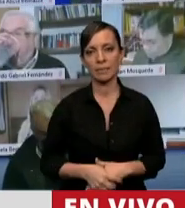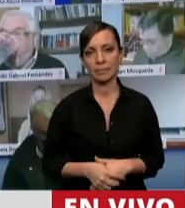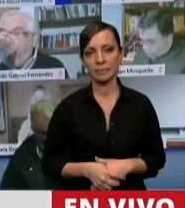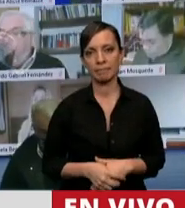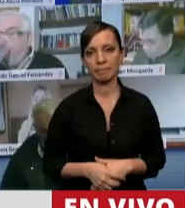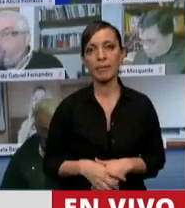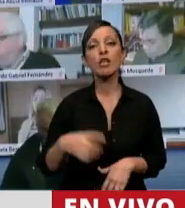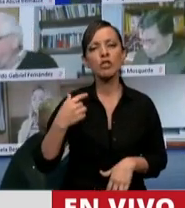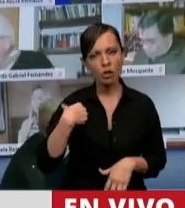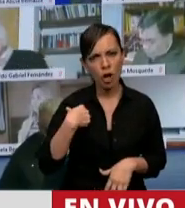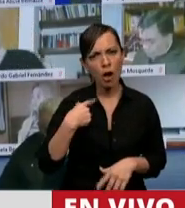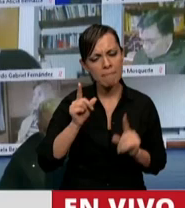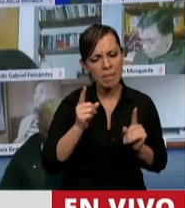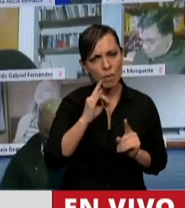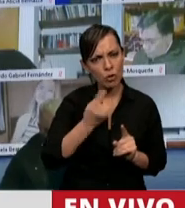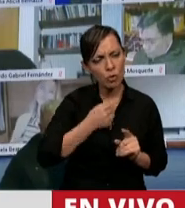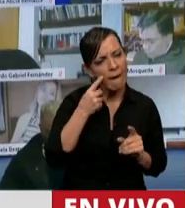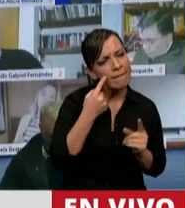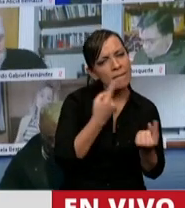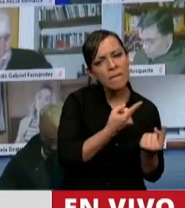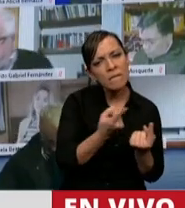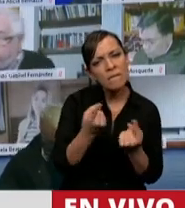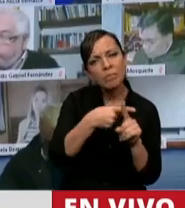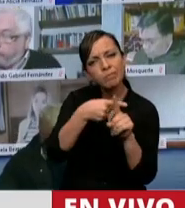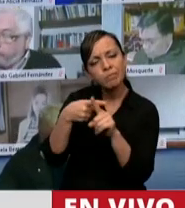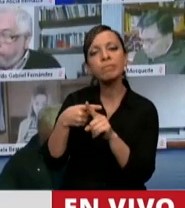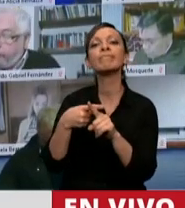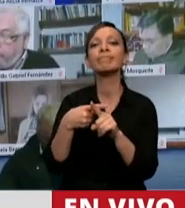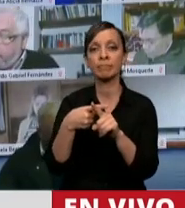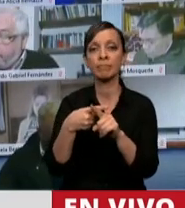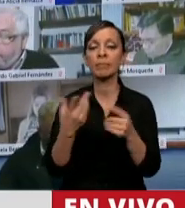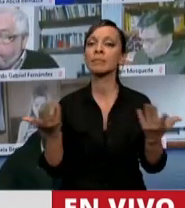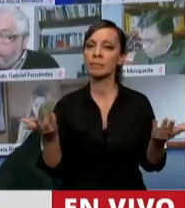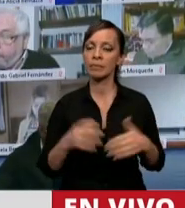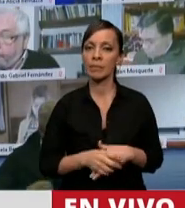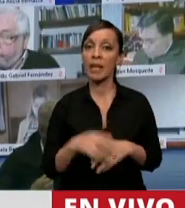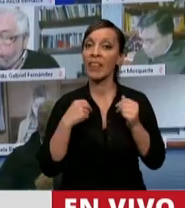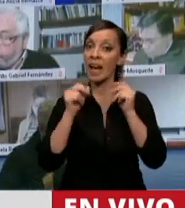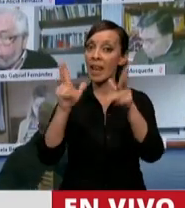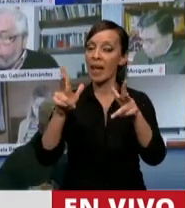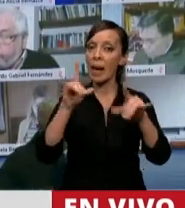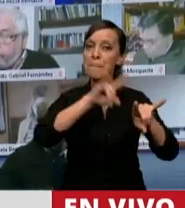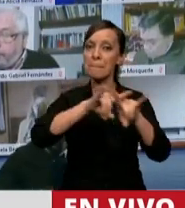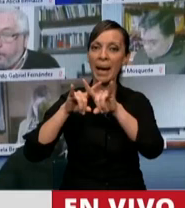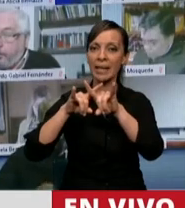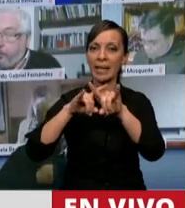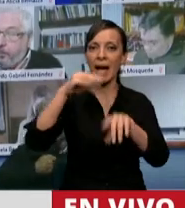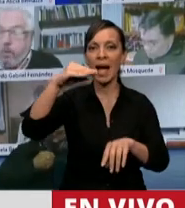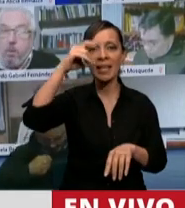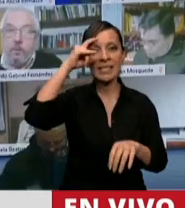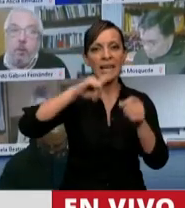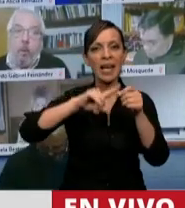me tomé el trabajo de investigarlo tengan le h quedado puntocom que cheque